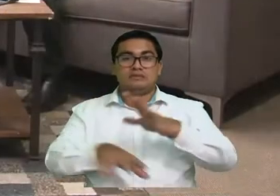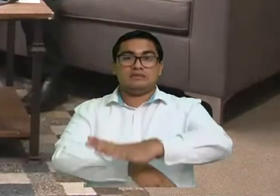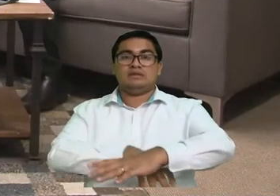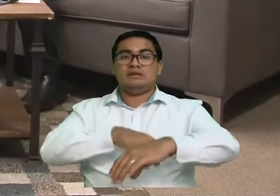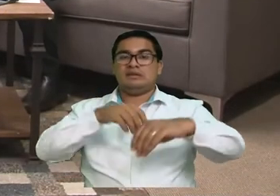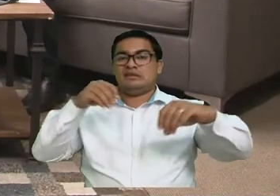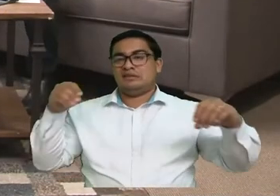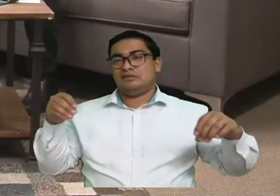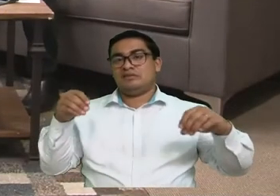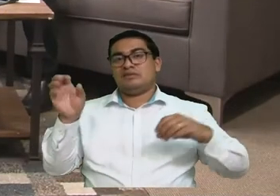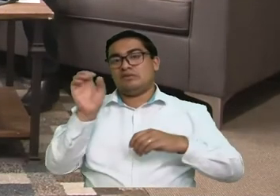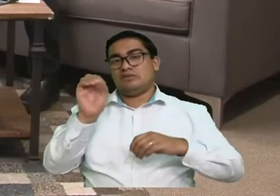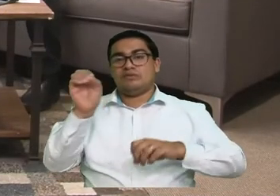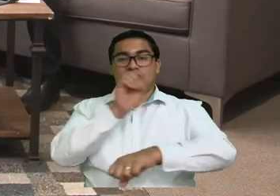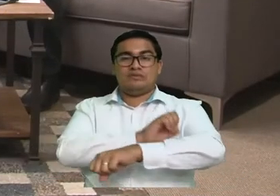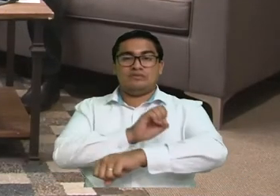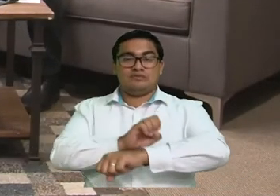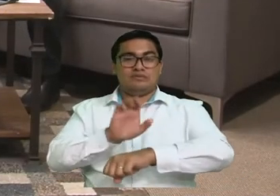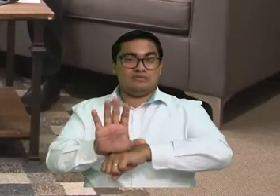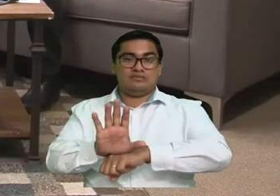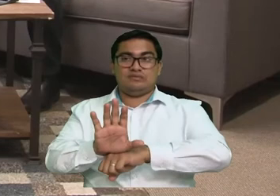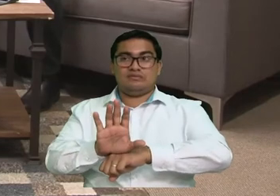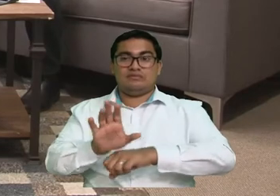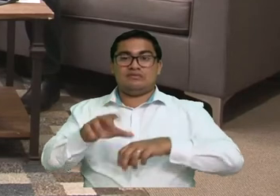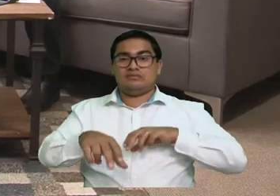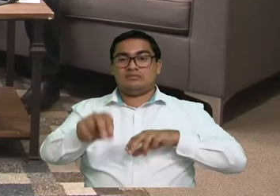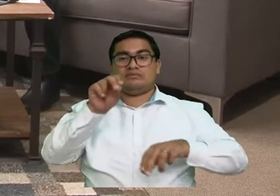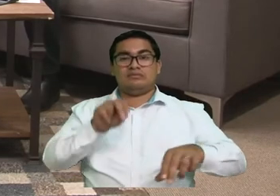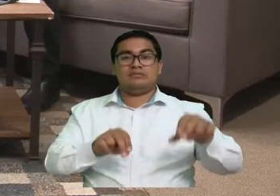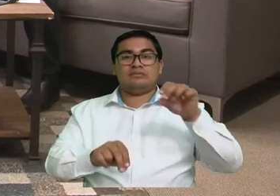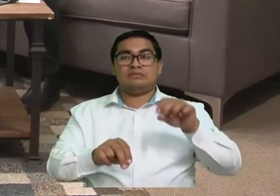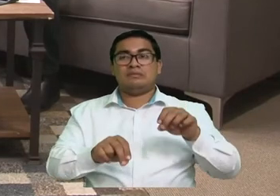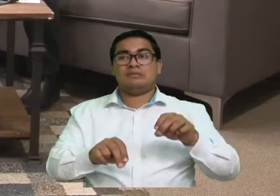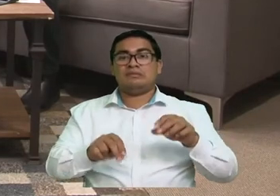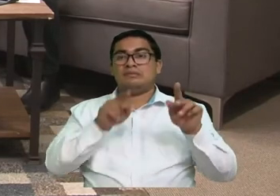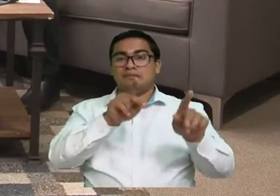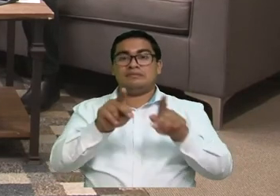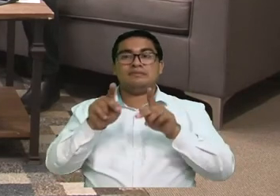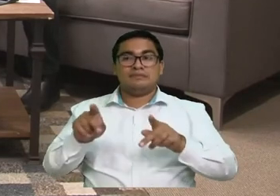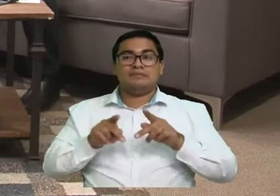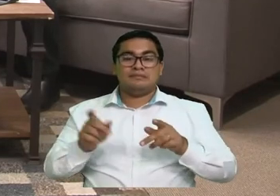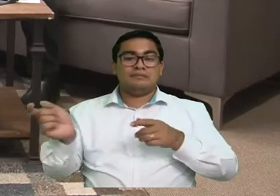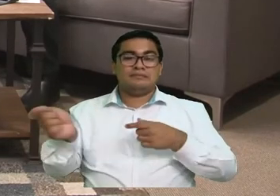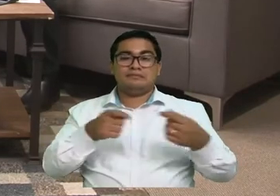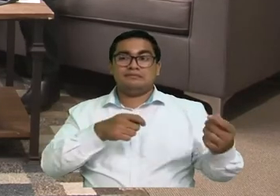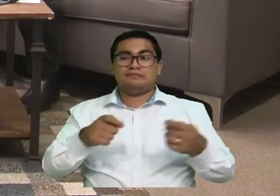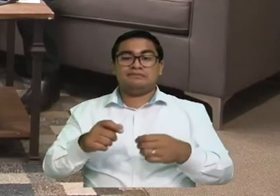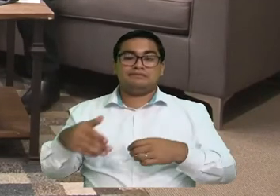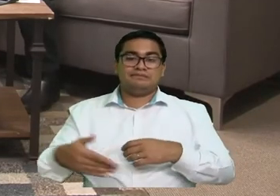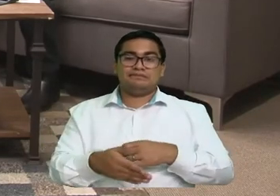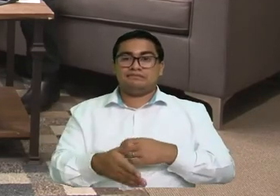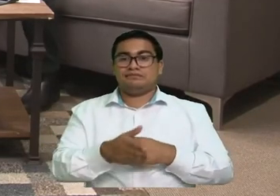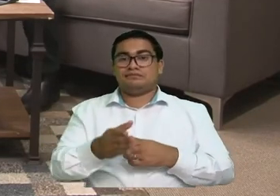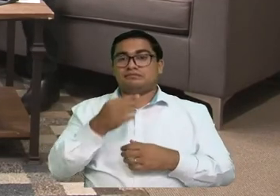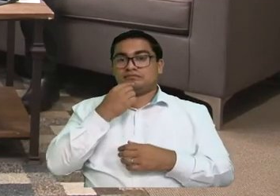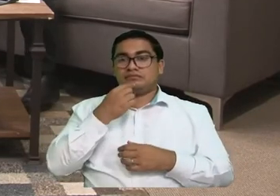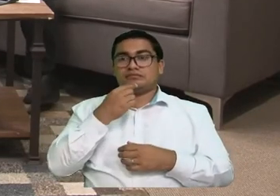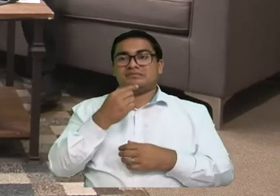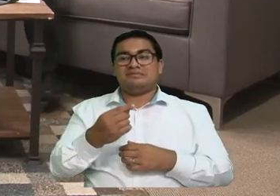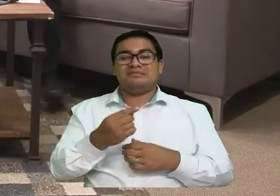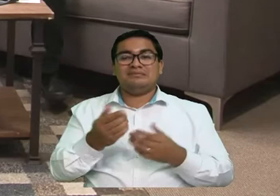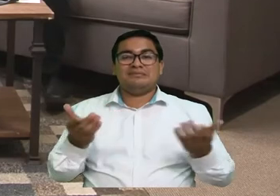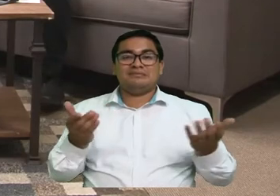en medio de Ocotal, ya, Nueva Segovia, ahí la gente vendiendo ese excedente y por